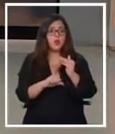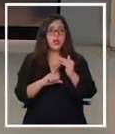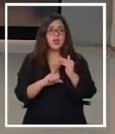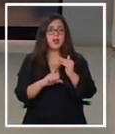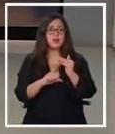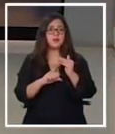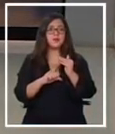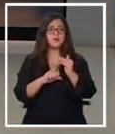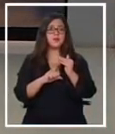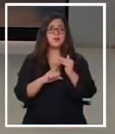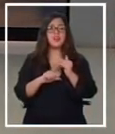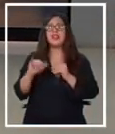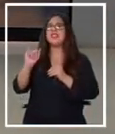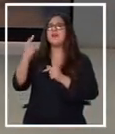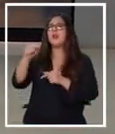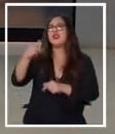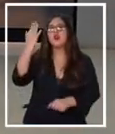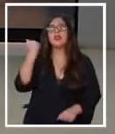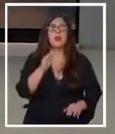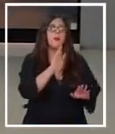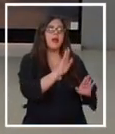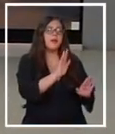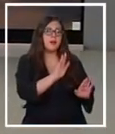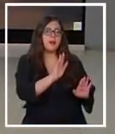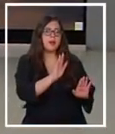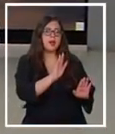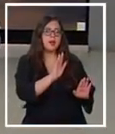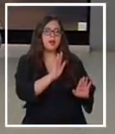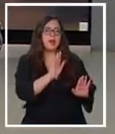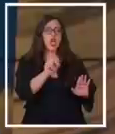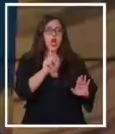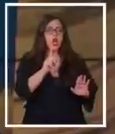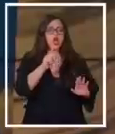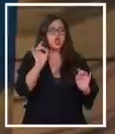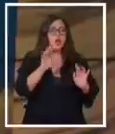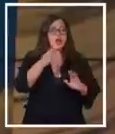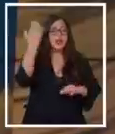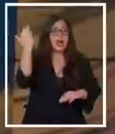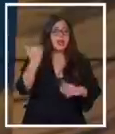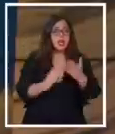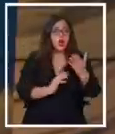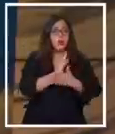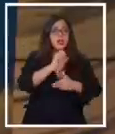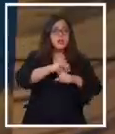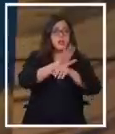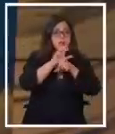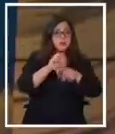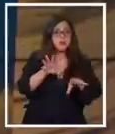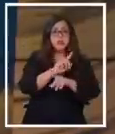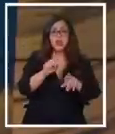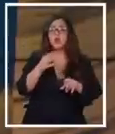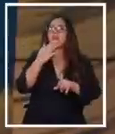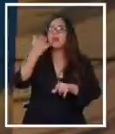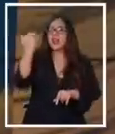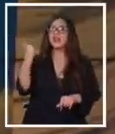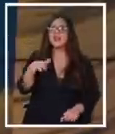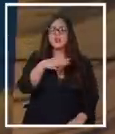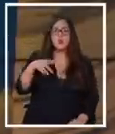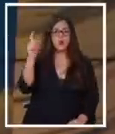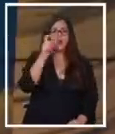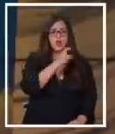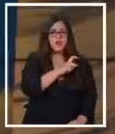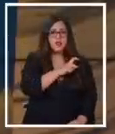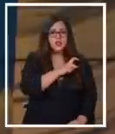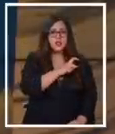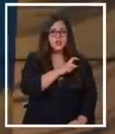sea estábamos con una no fue solo al principio estábamos en una situación tremendamente complicada